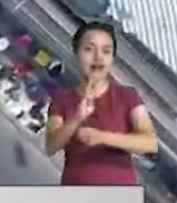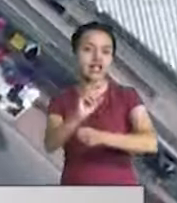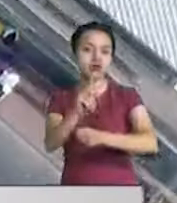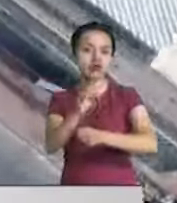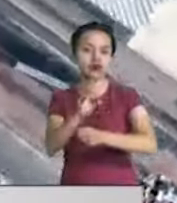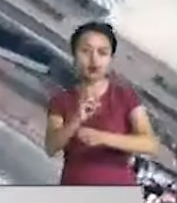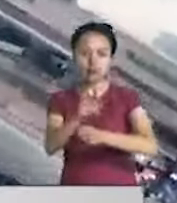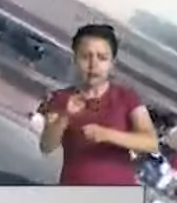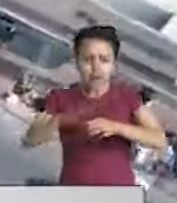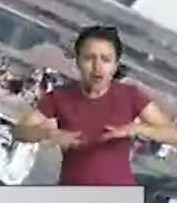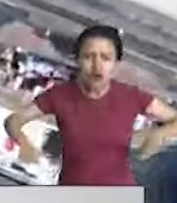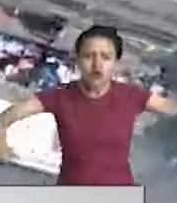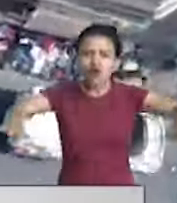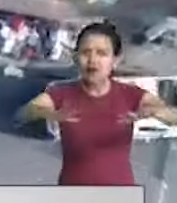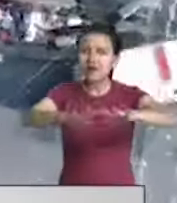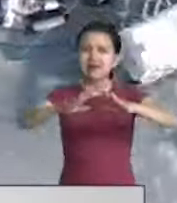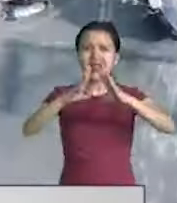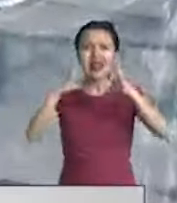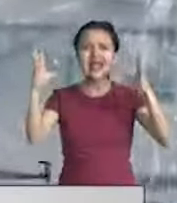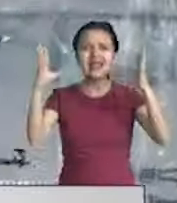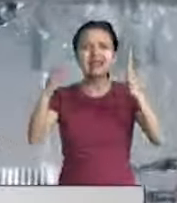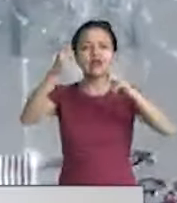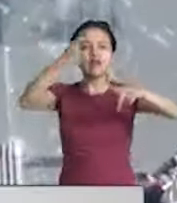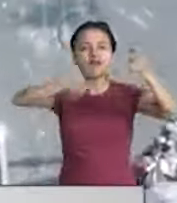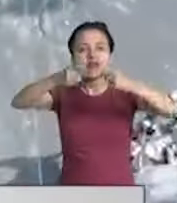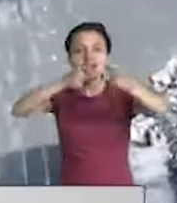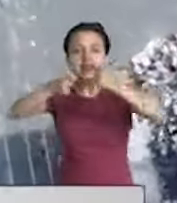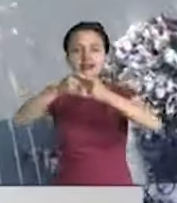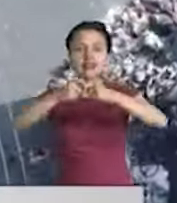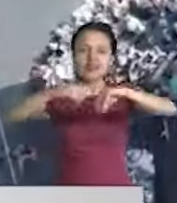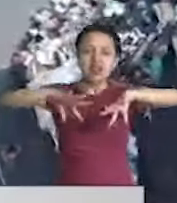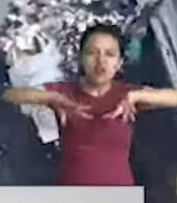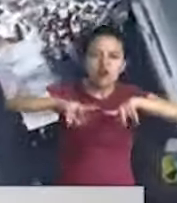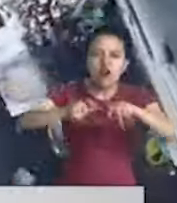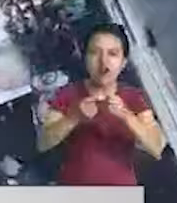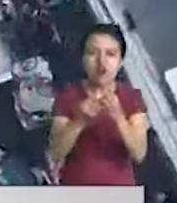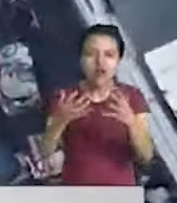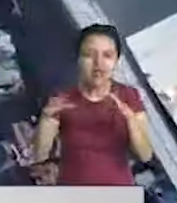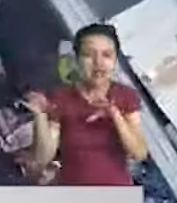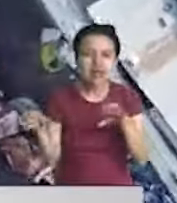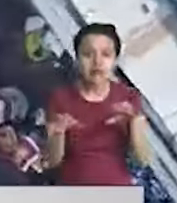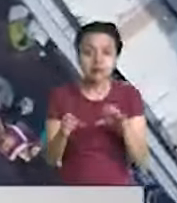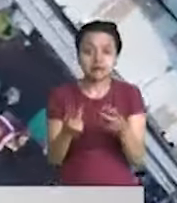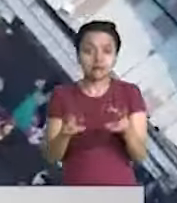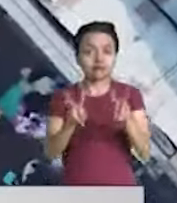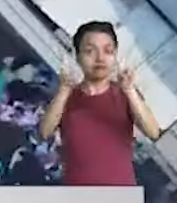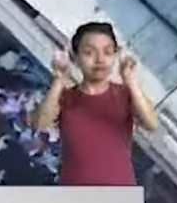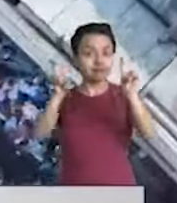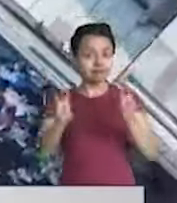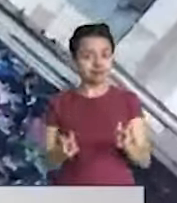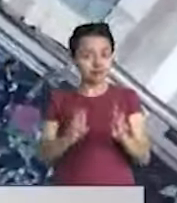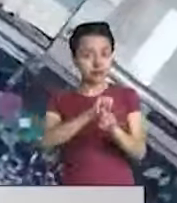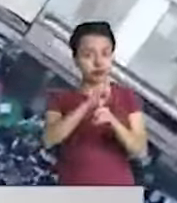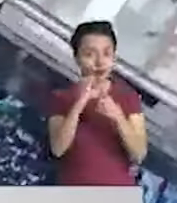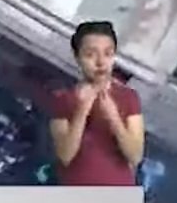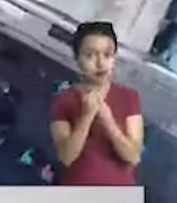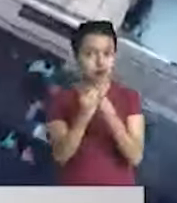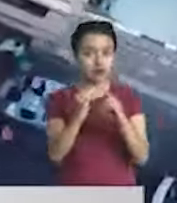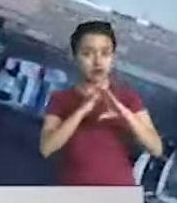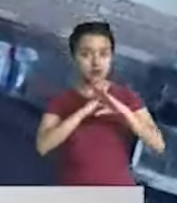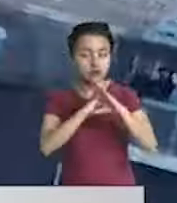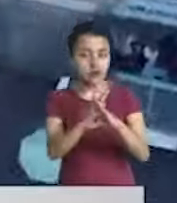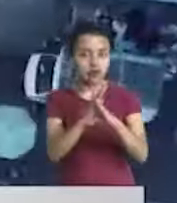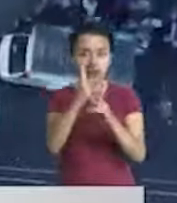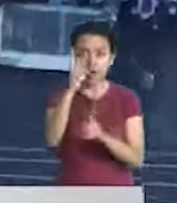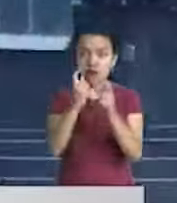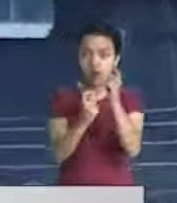eso la solicitud de una intervención inmediata en materia social, en materia económica y en materia de seguridad. Ese lugar se tiene que militarizar ya.